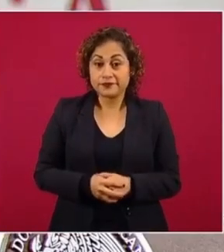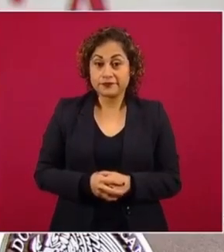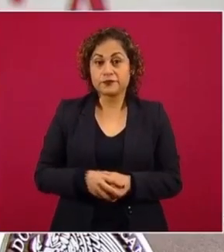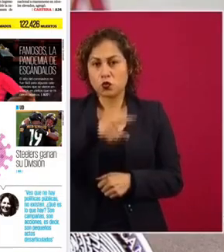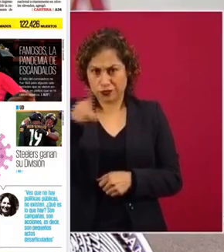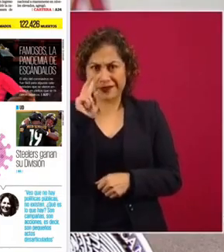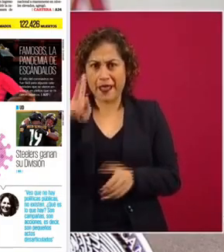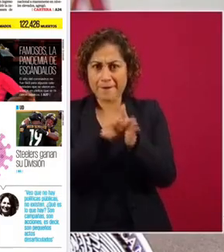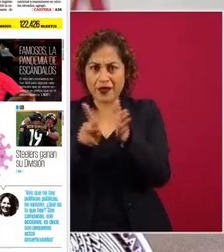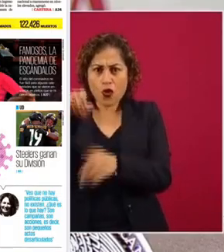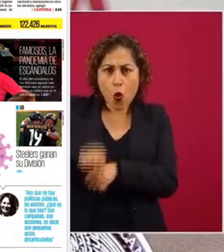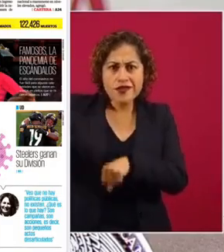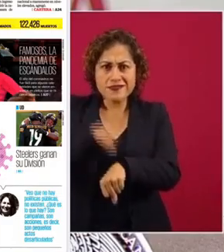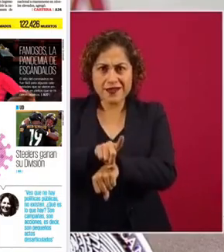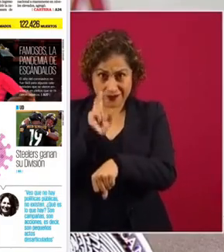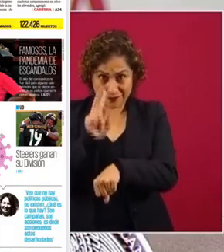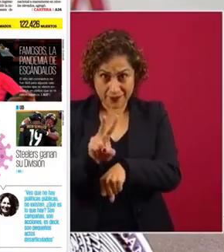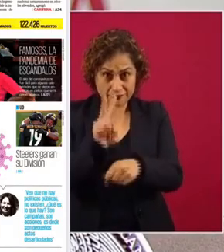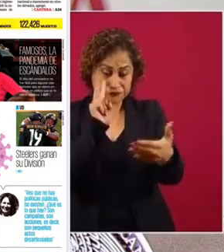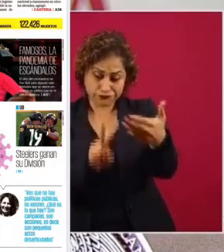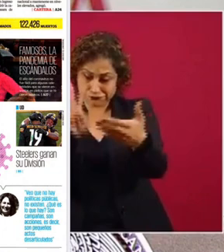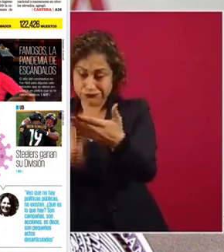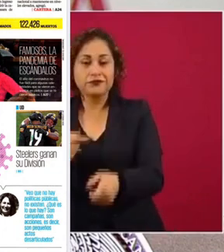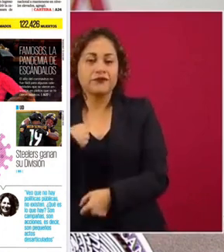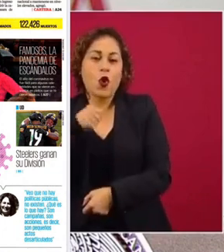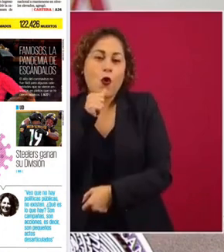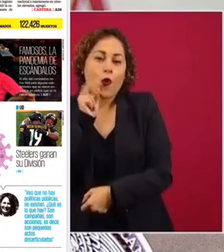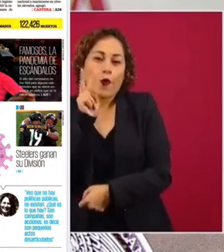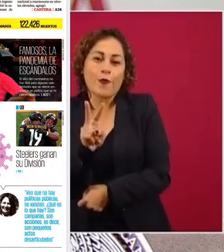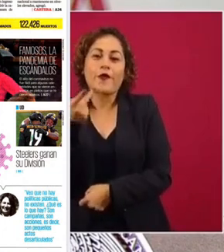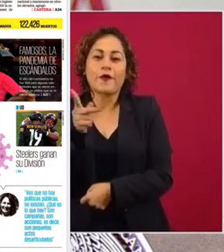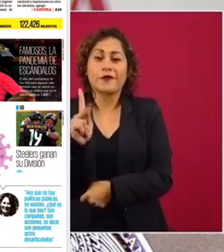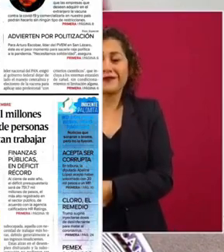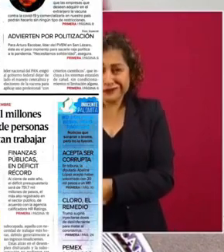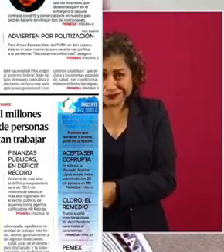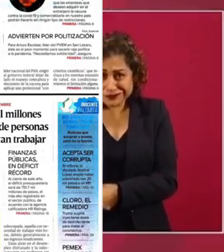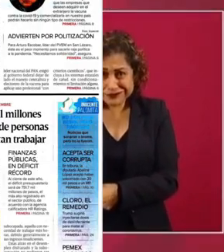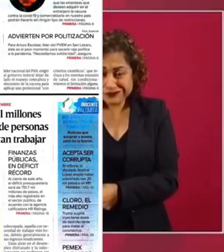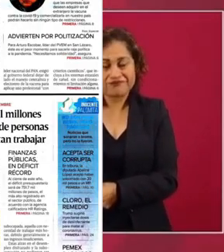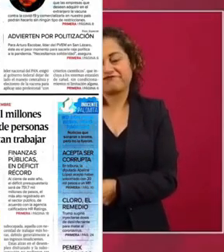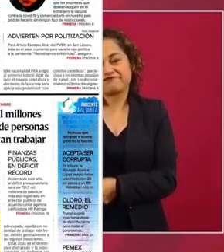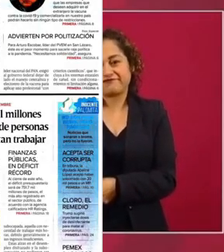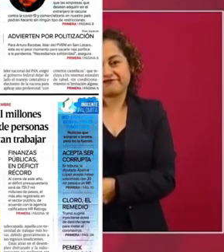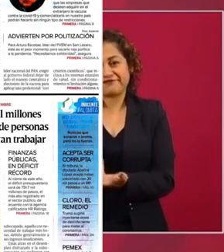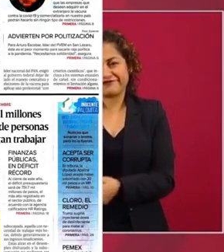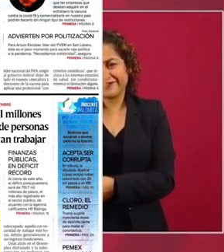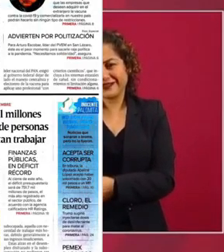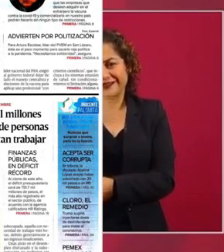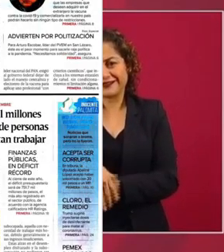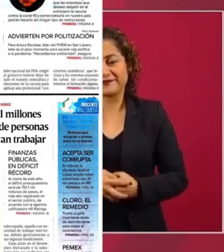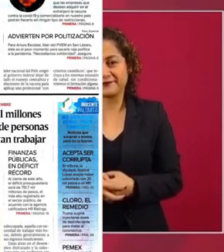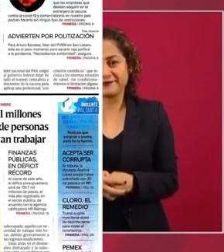los periódicos de hoy. No los he visto yo, pero no necesito verlos.